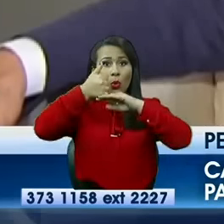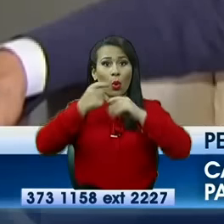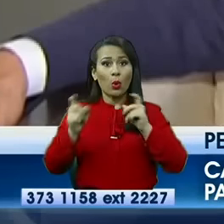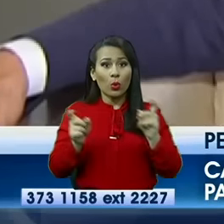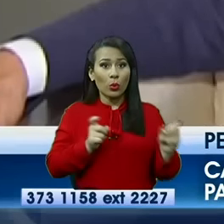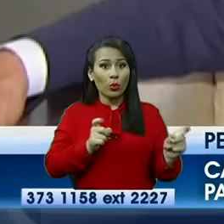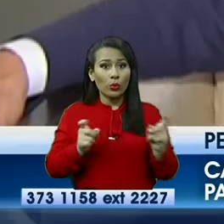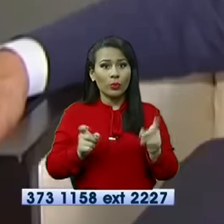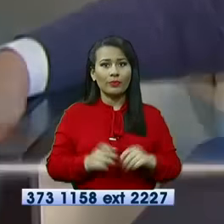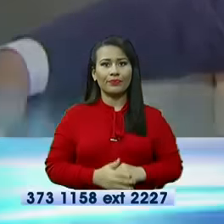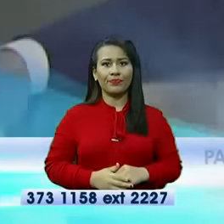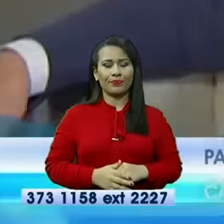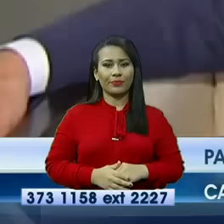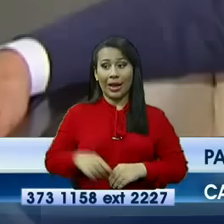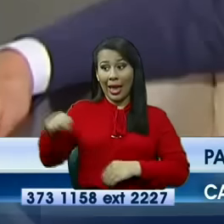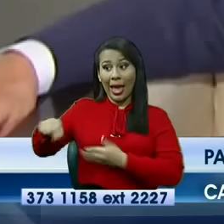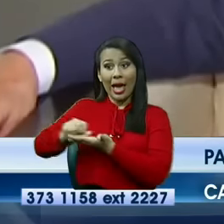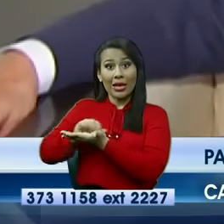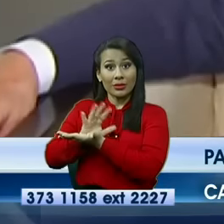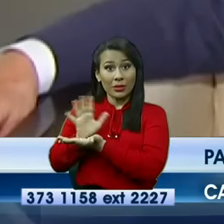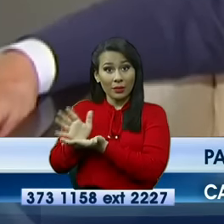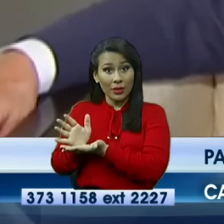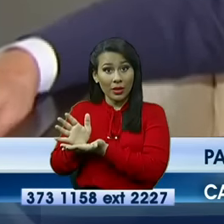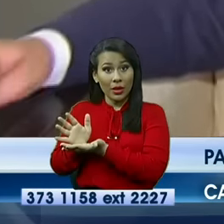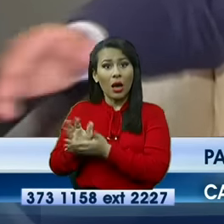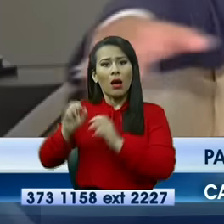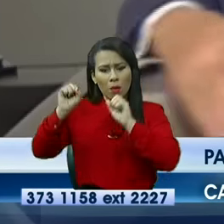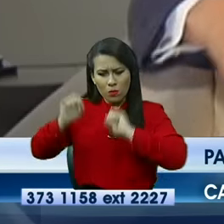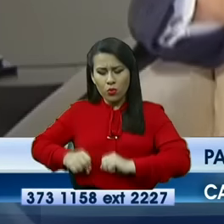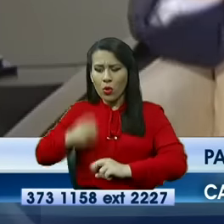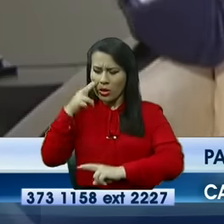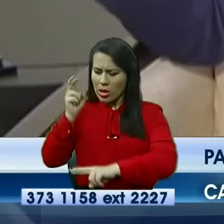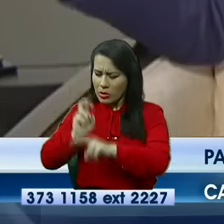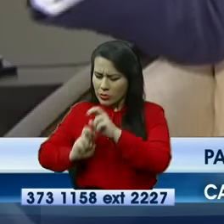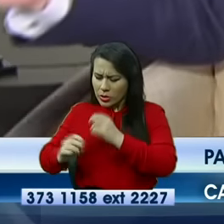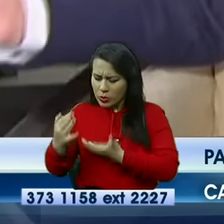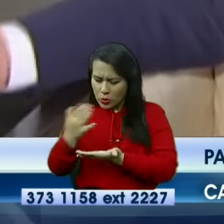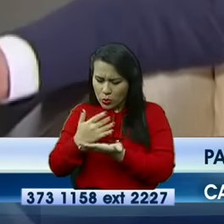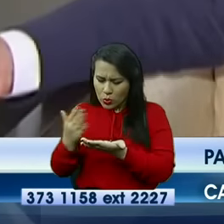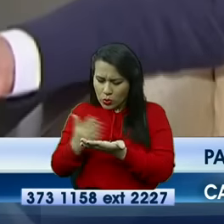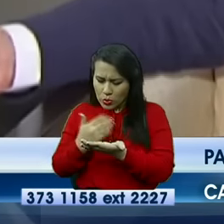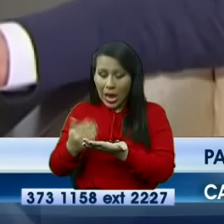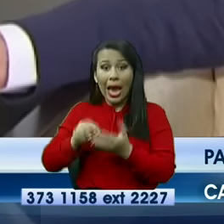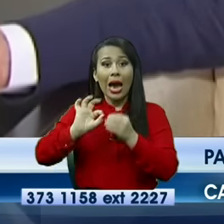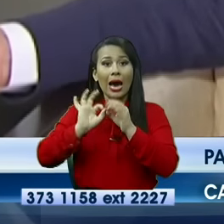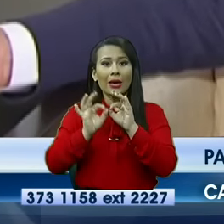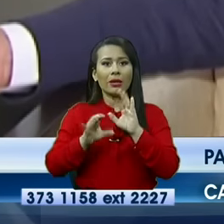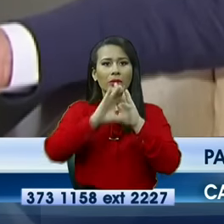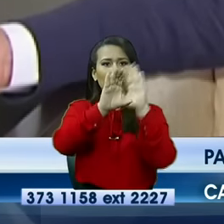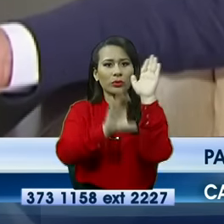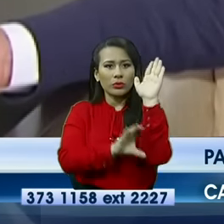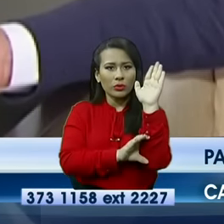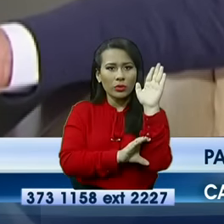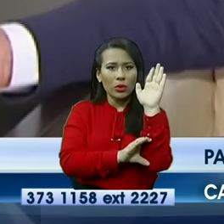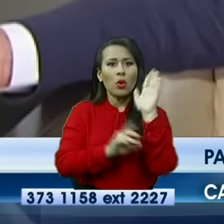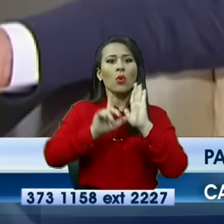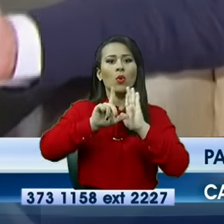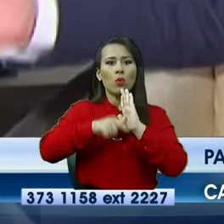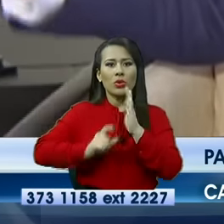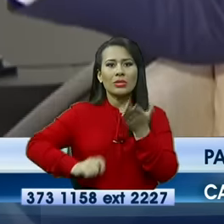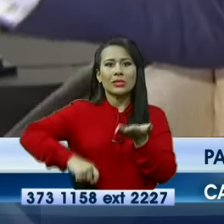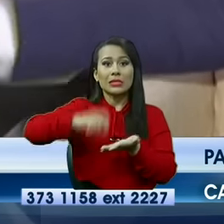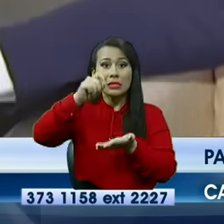congreso haga las reformas pertinentes a esa Constitución convoque 90 días después la la la certificación de esas